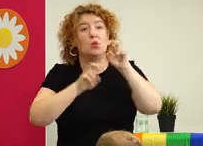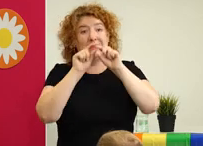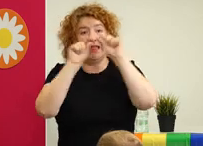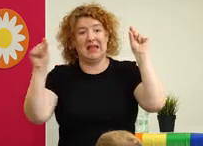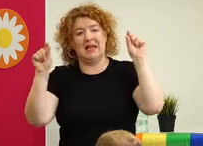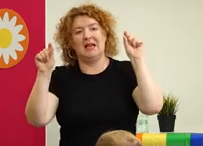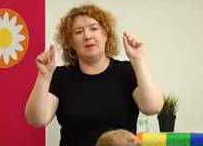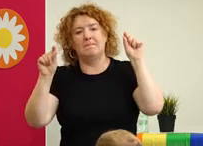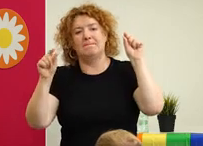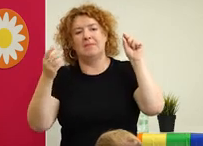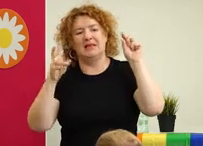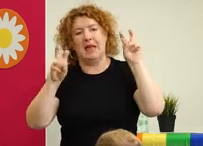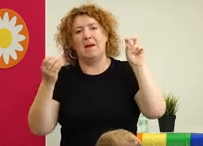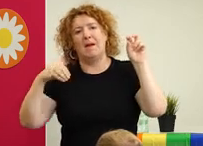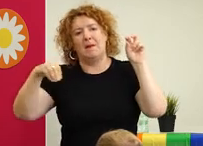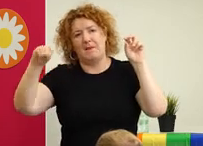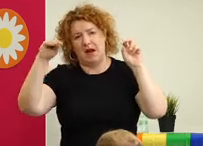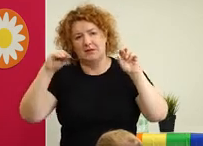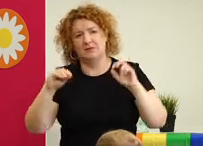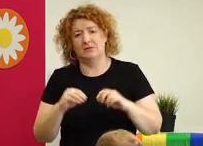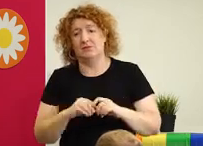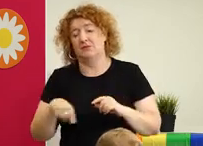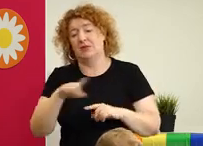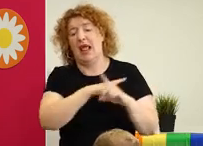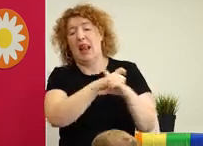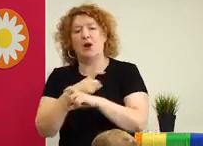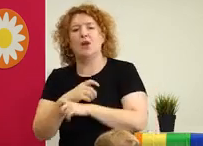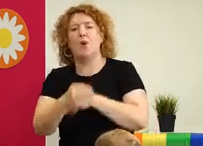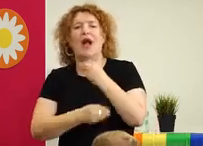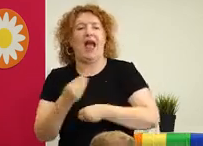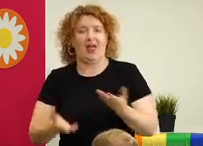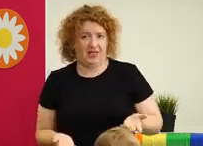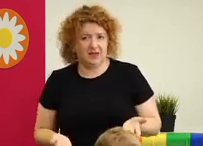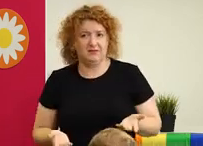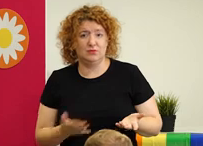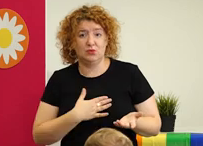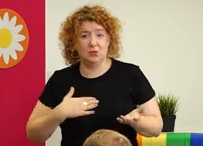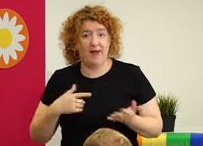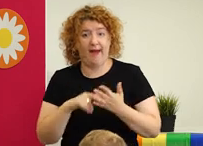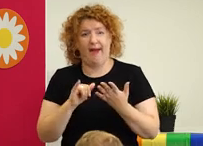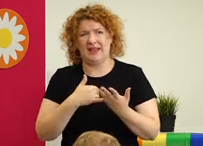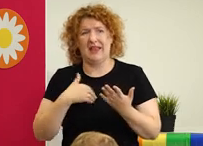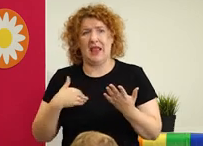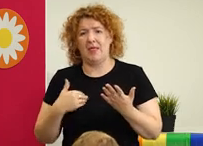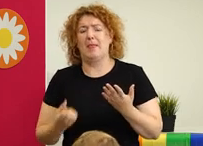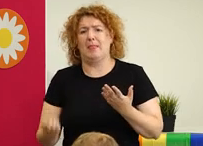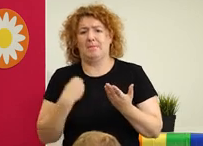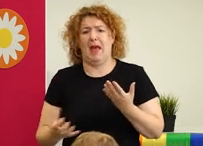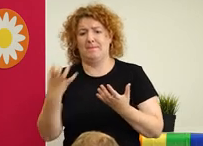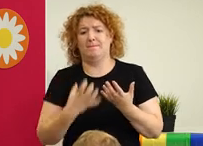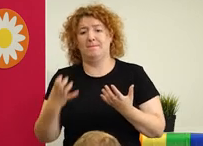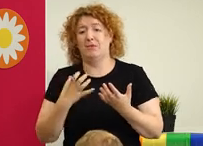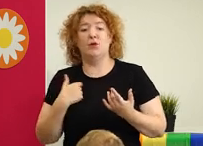pues te aparece más de esto. Entonces, ¿qué es lo que hace el algoritmo? Te da más de lo que quieres. pero lo que no quieres